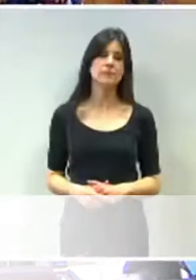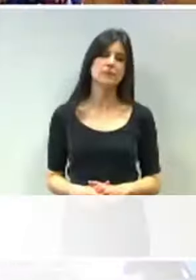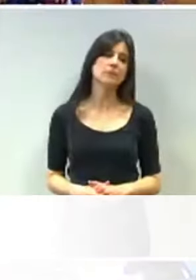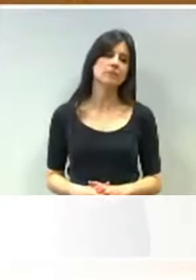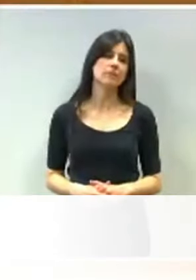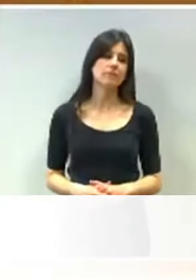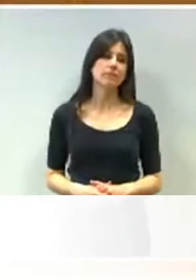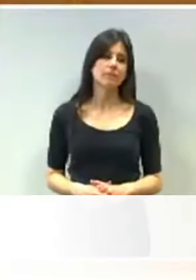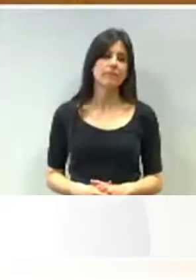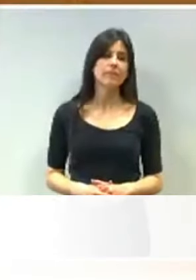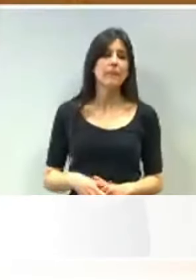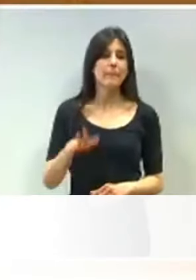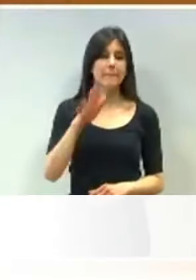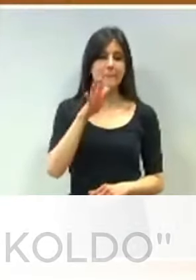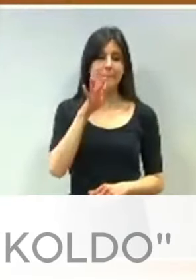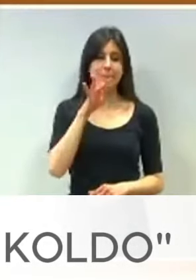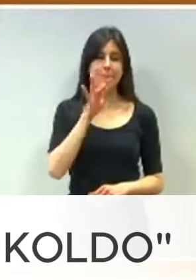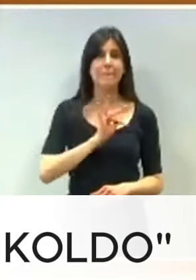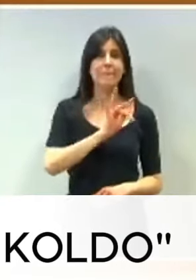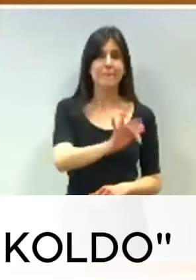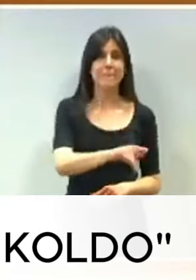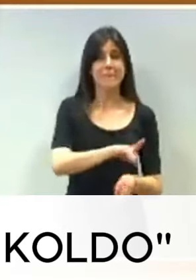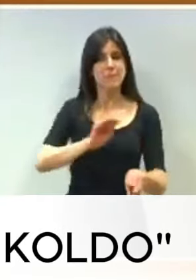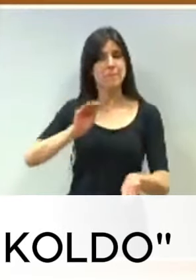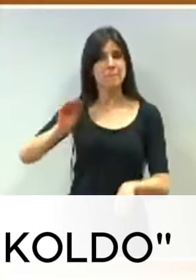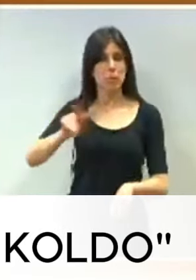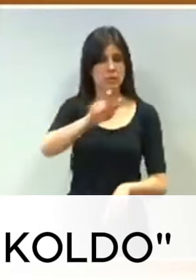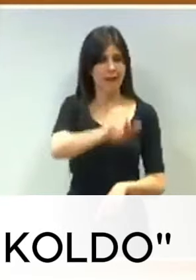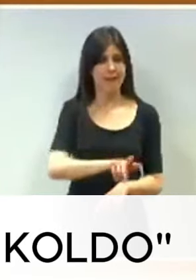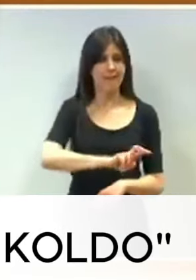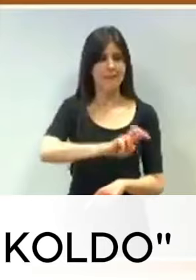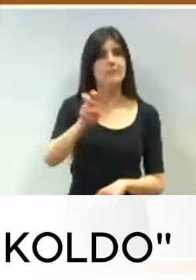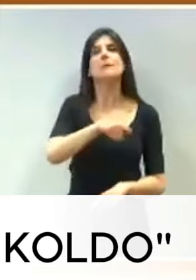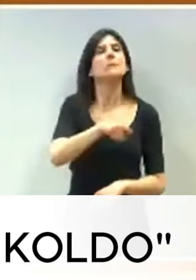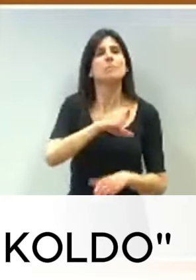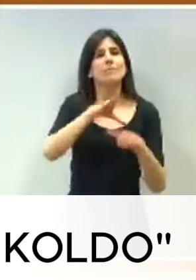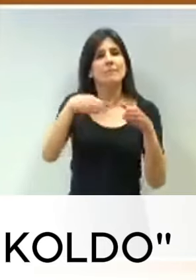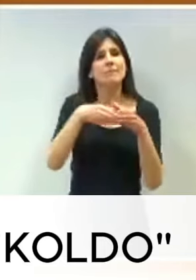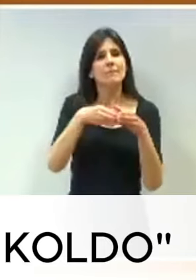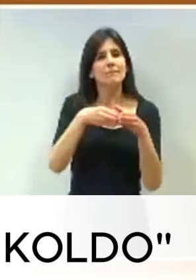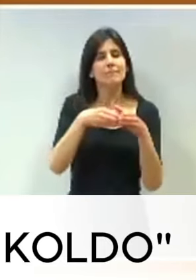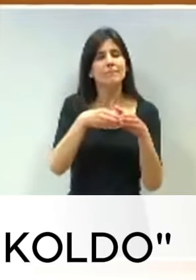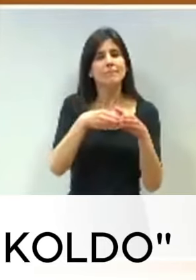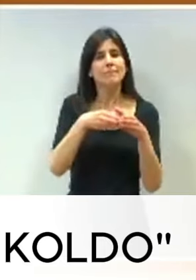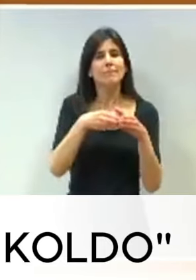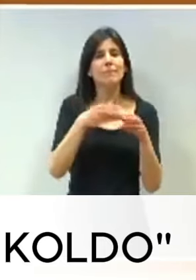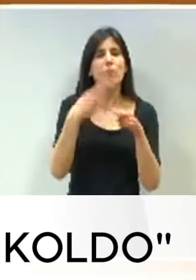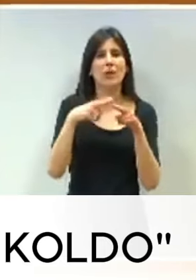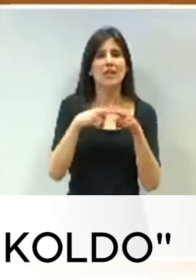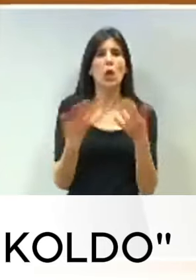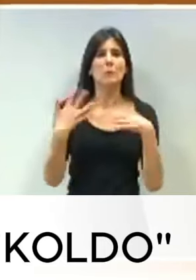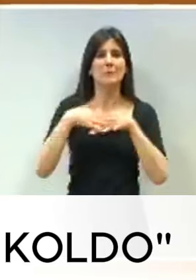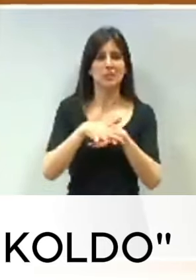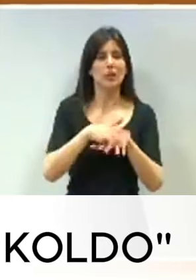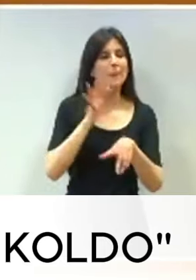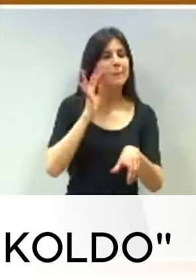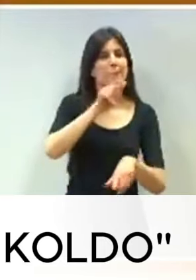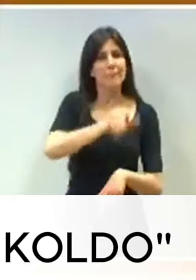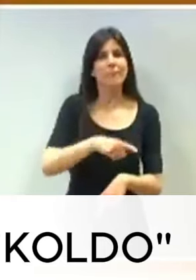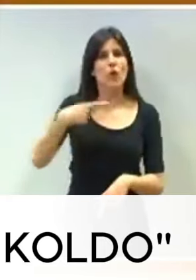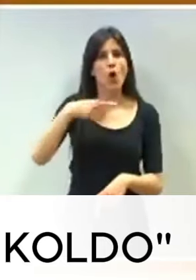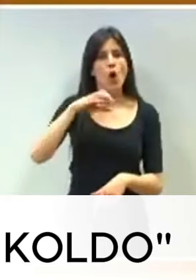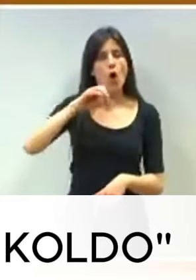a continuación le corresponde formular la siguiente pregunta por el grupo parlamentario mixto a la senadora Gómez Enrique